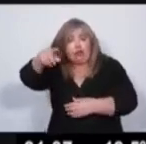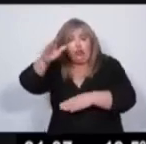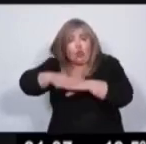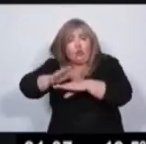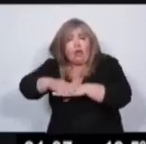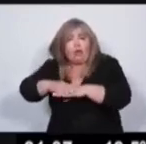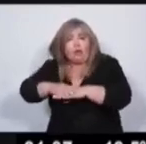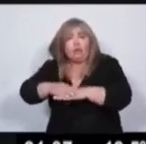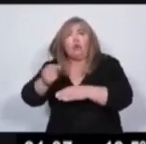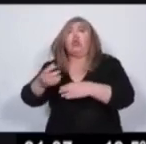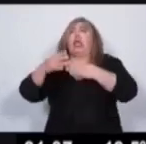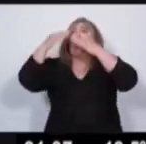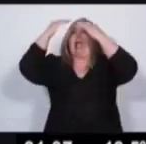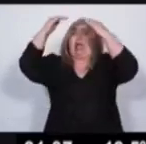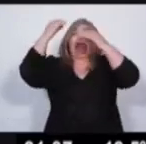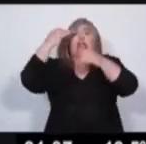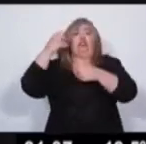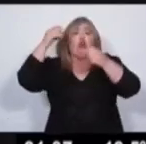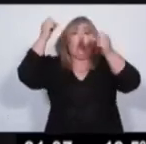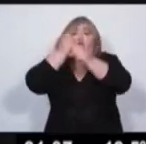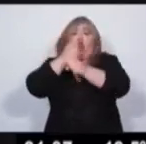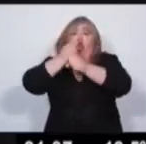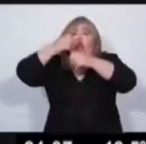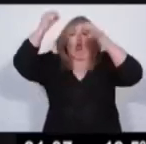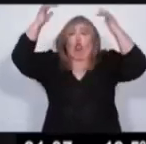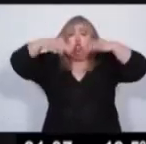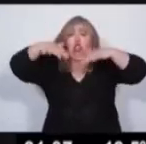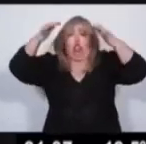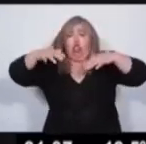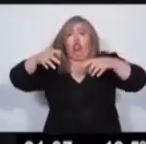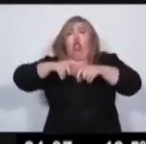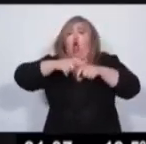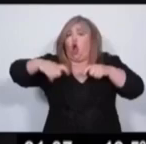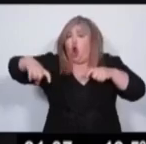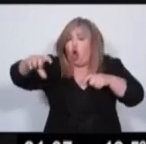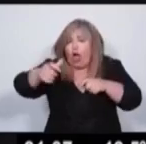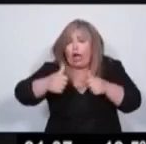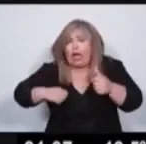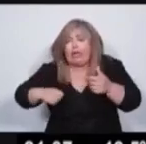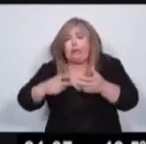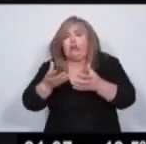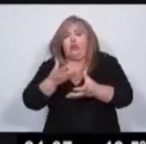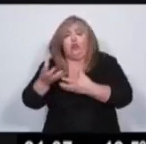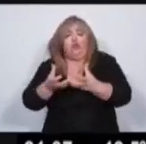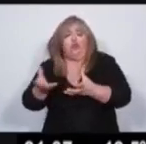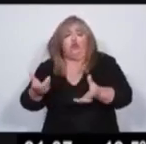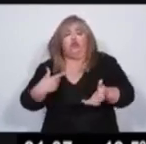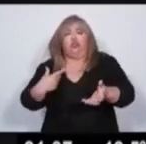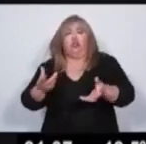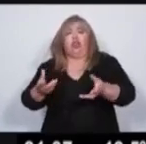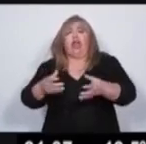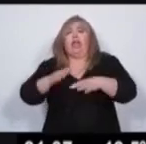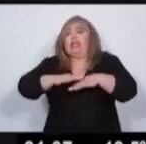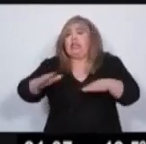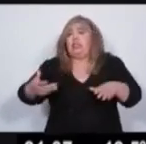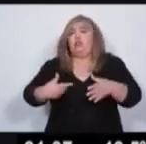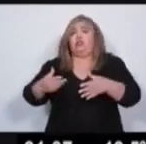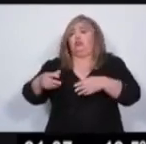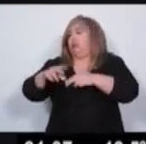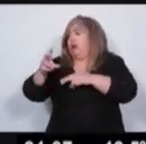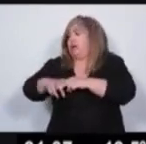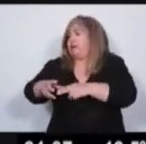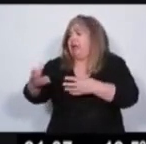techos que se llueven de cloacas que no funcionan de chicos sentados en tachos de pintura de falta de calefacción